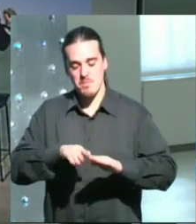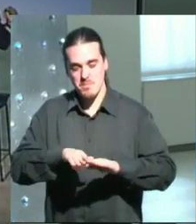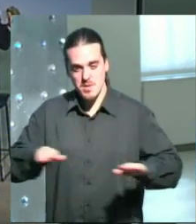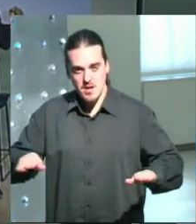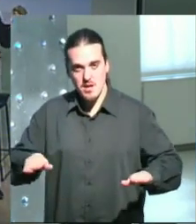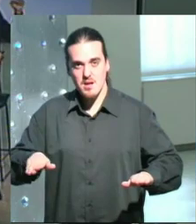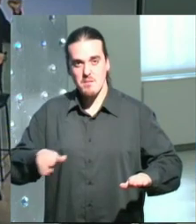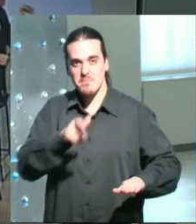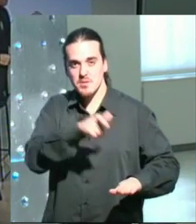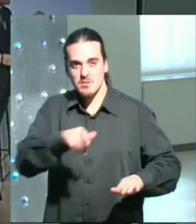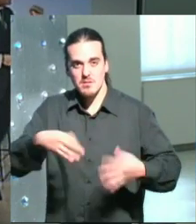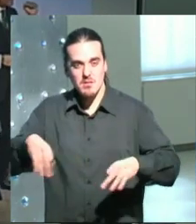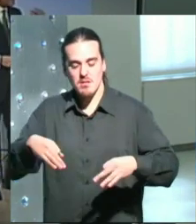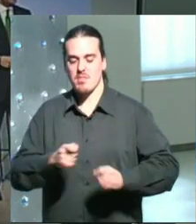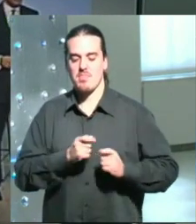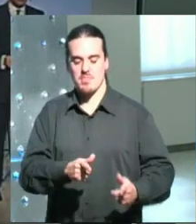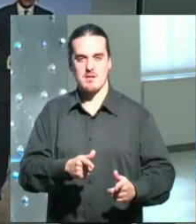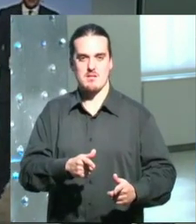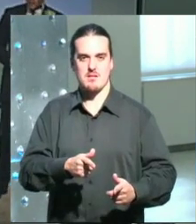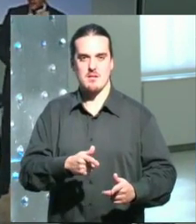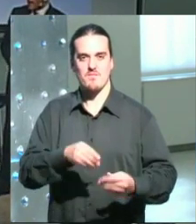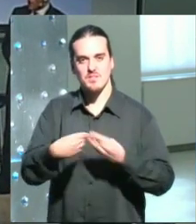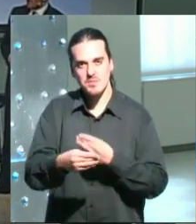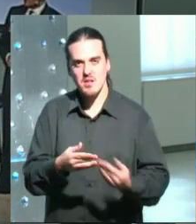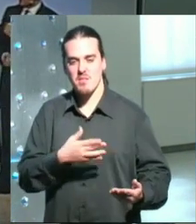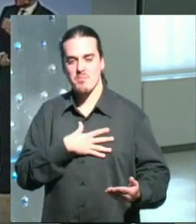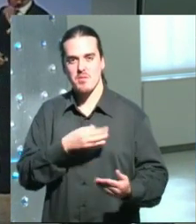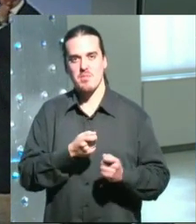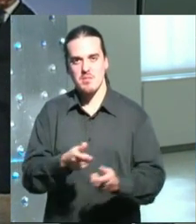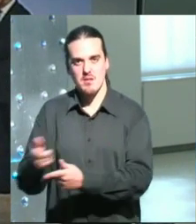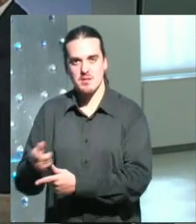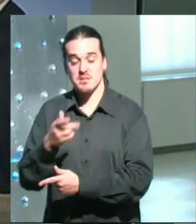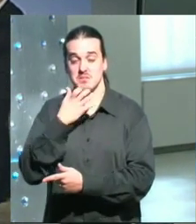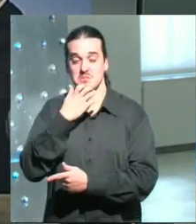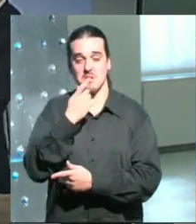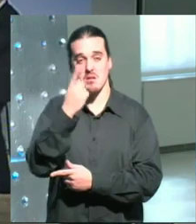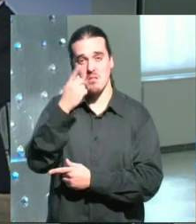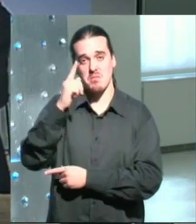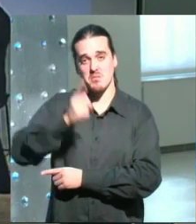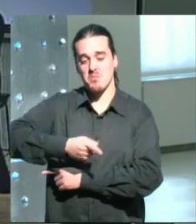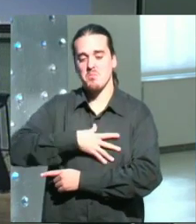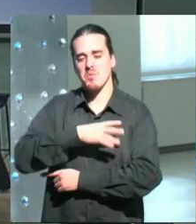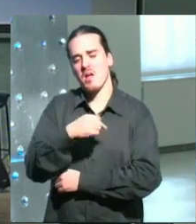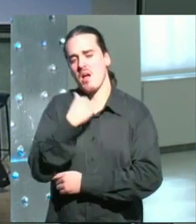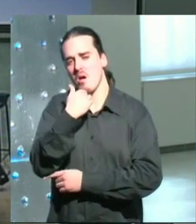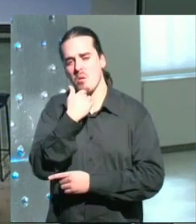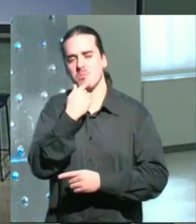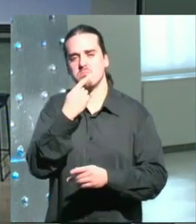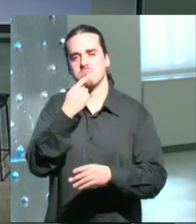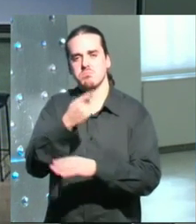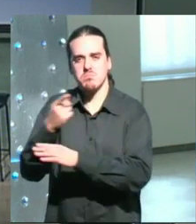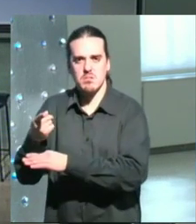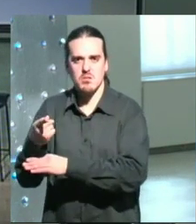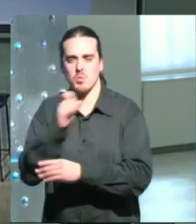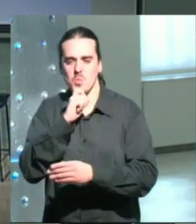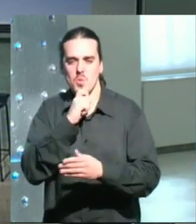muy pequeña, marcaba directrices, definía la hoja de ruta, pero luego todo se concentraba, cuando digo todo, todo